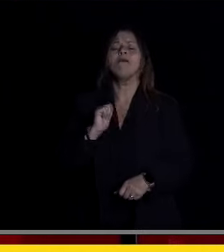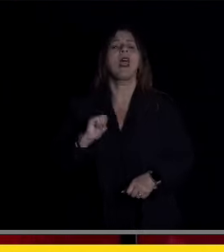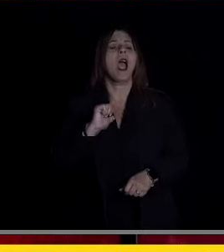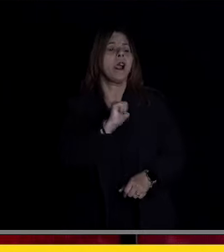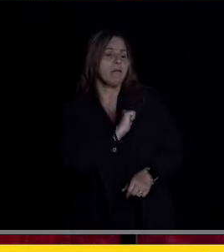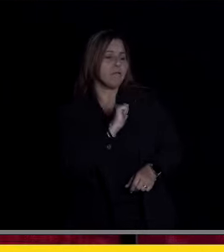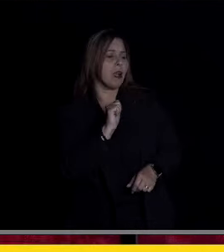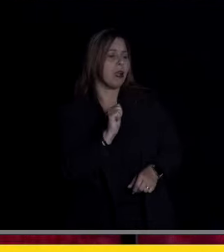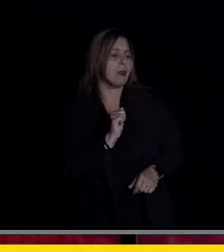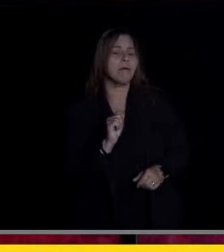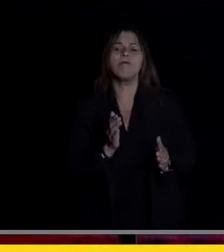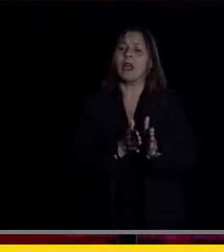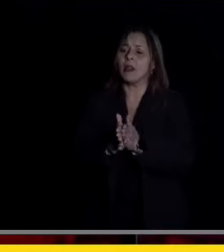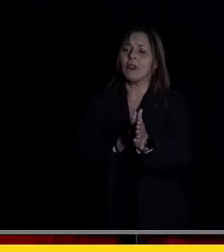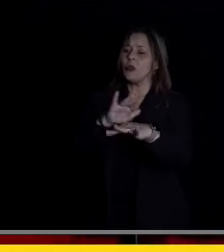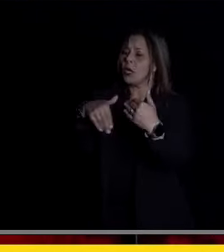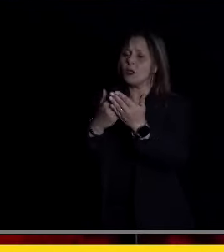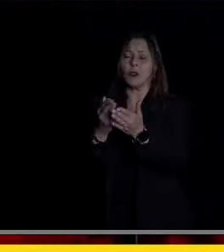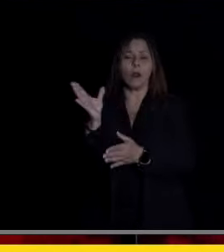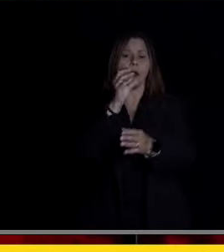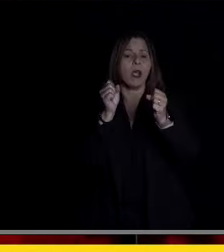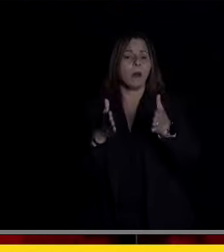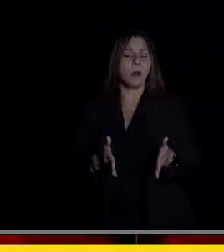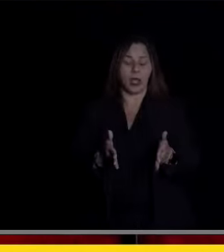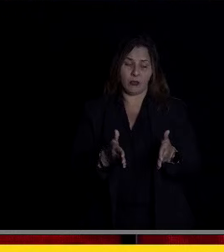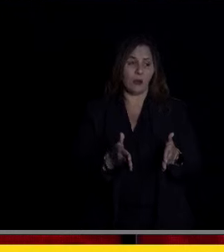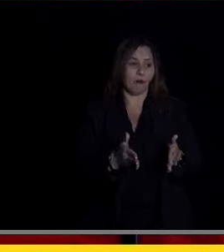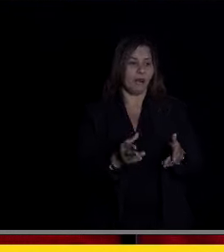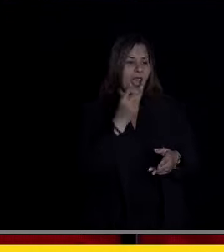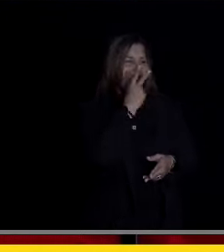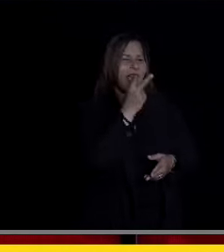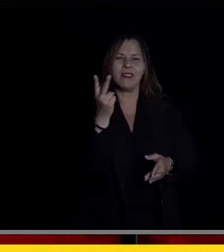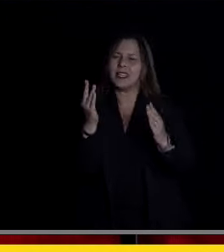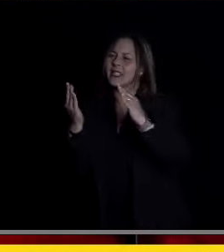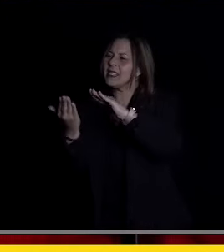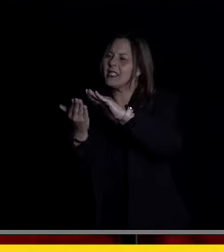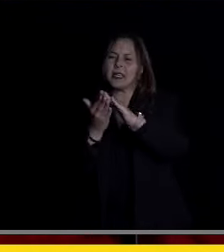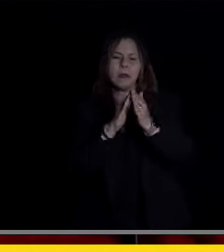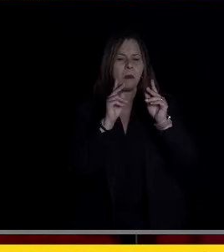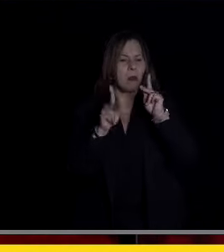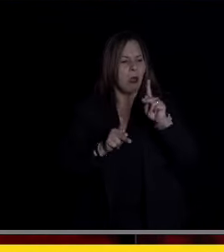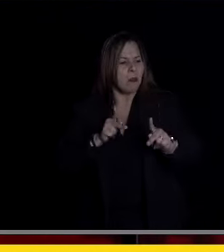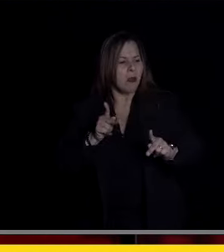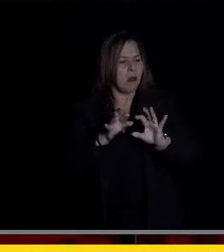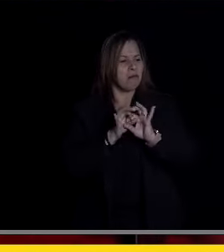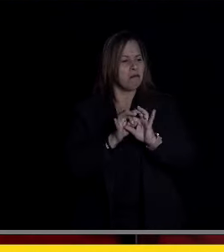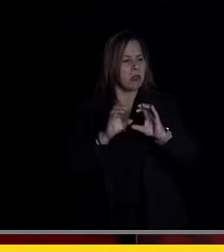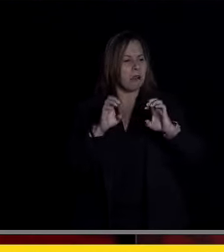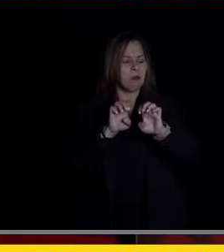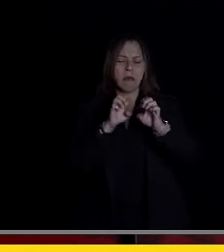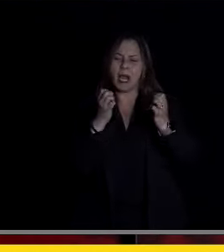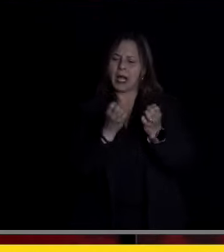beneficio de todos nuestros cagüeños. El ver a tantos ciudadanos unidos en equipo me hace